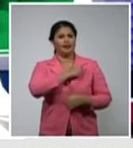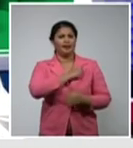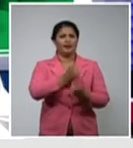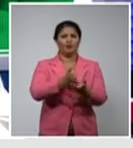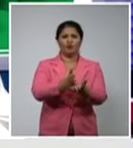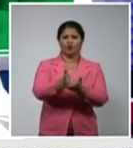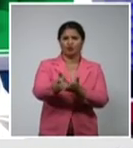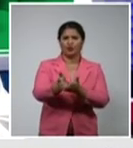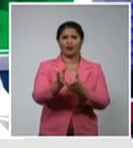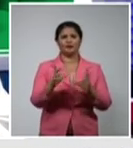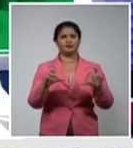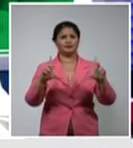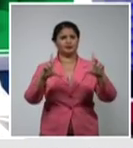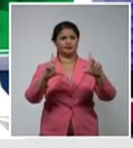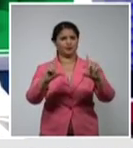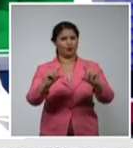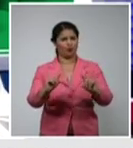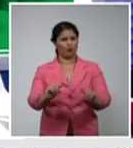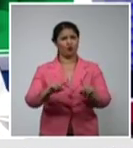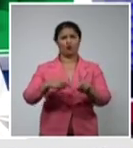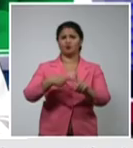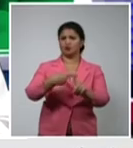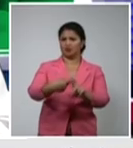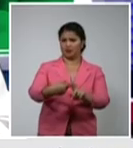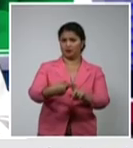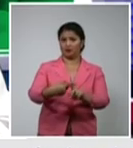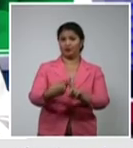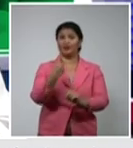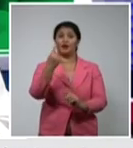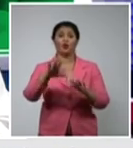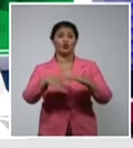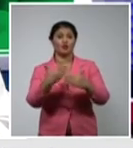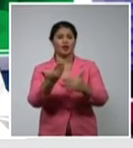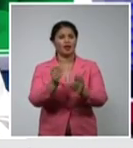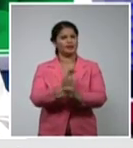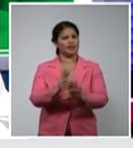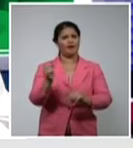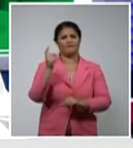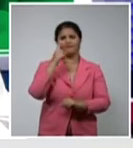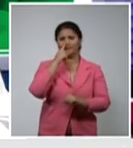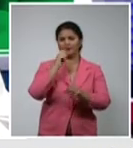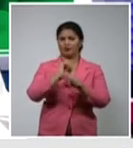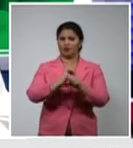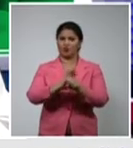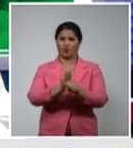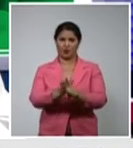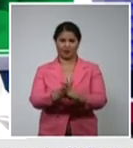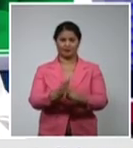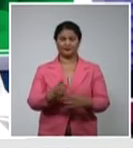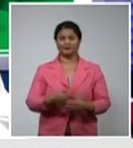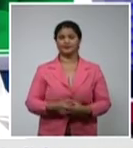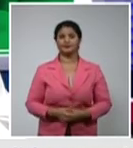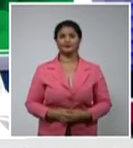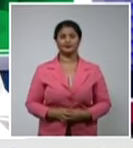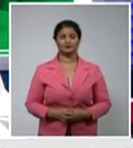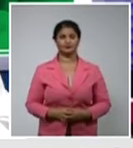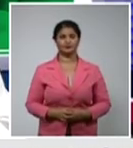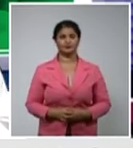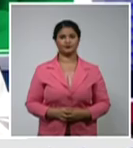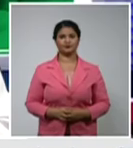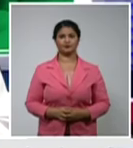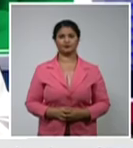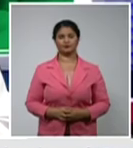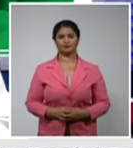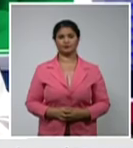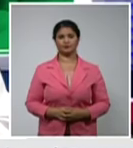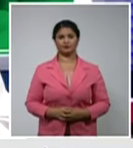toda la tensión que se pueda tener para evitar la transmisión de esta enfermedad, que